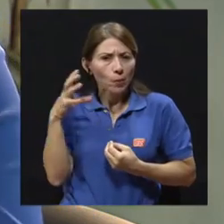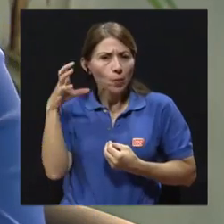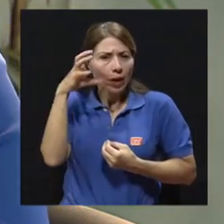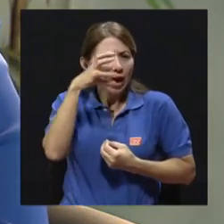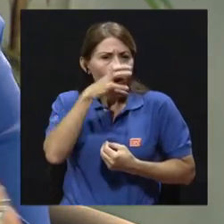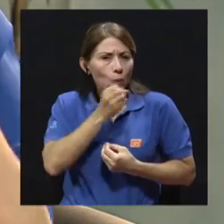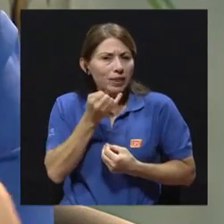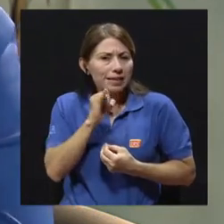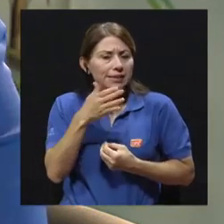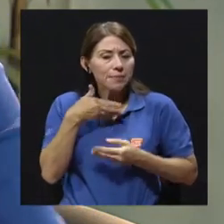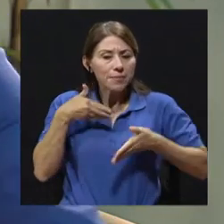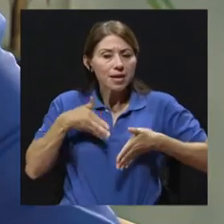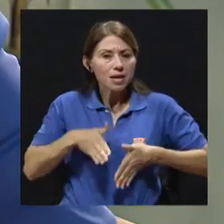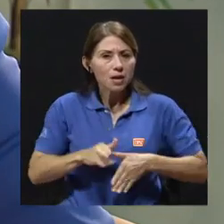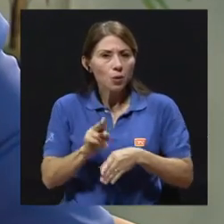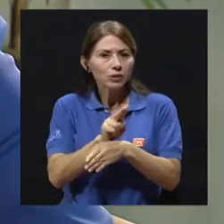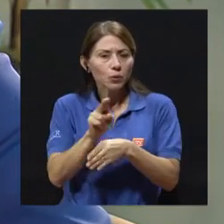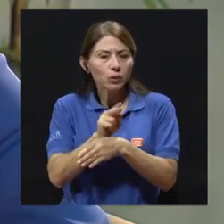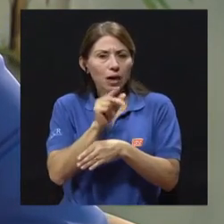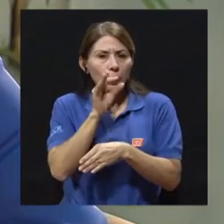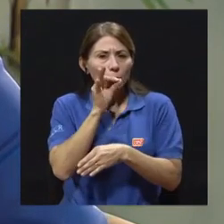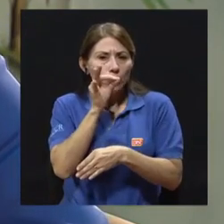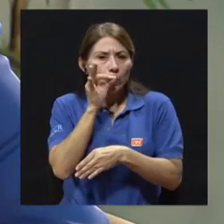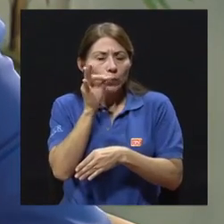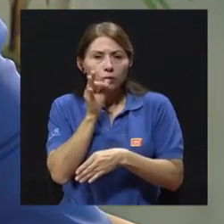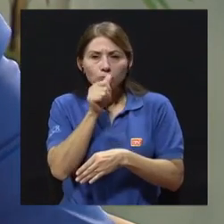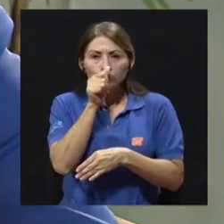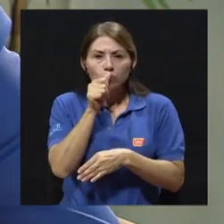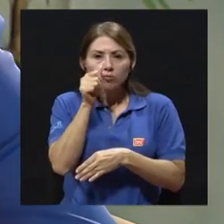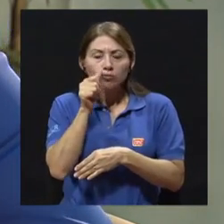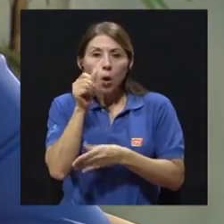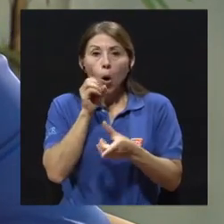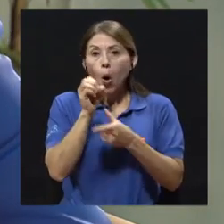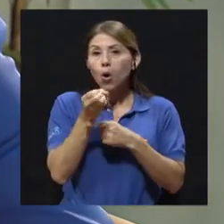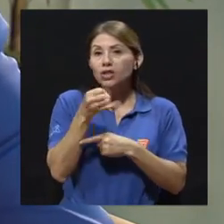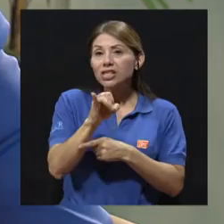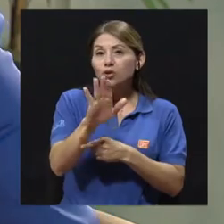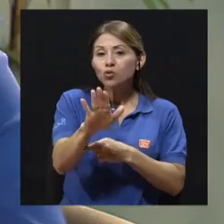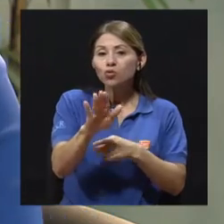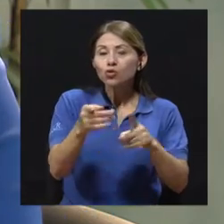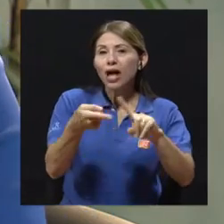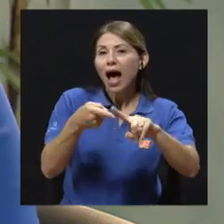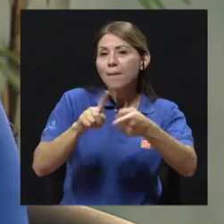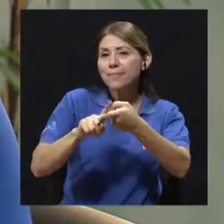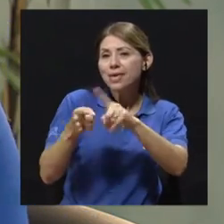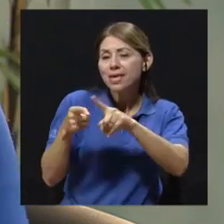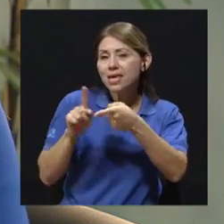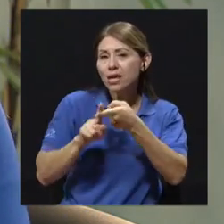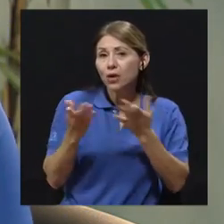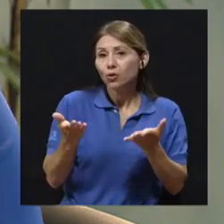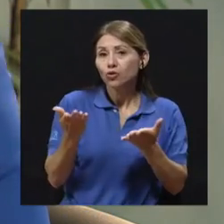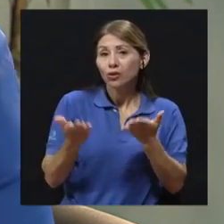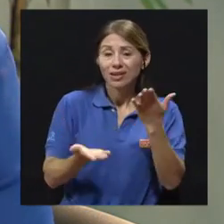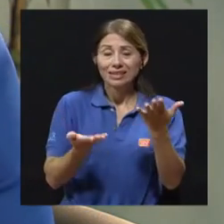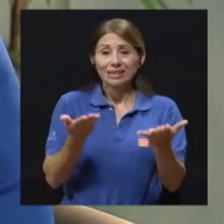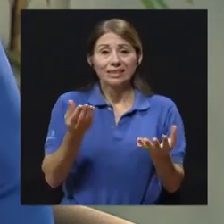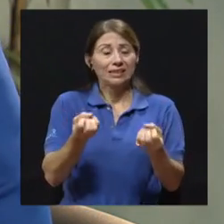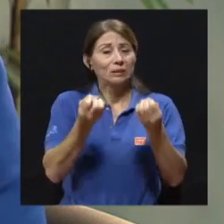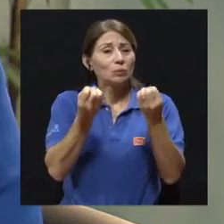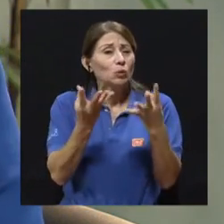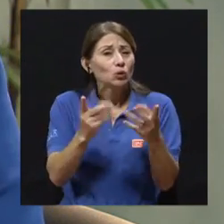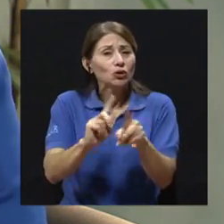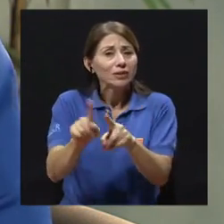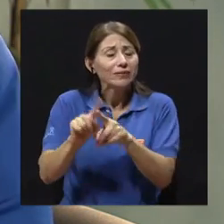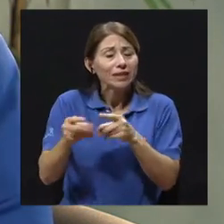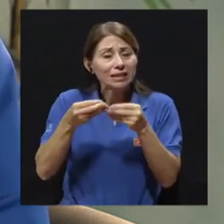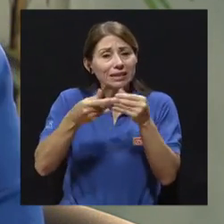podré percibir que mi hijo o hija está en consumo de drogas o sus amistades, su amiga de más confianza? En fin, son